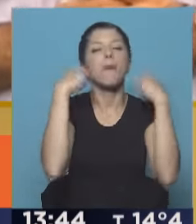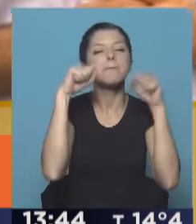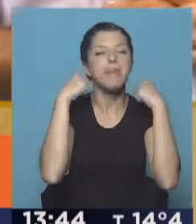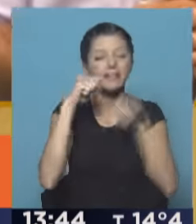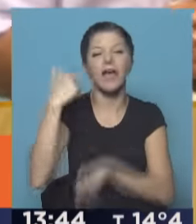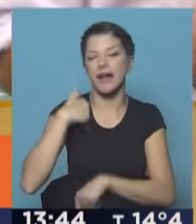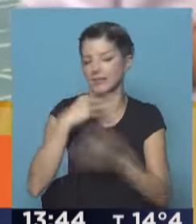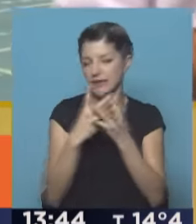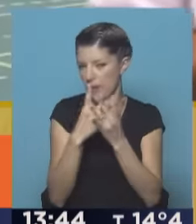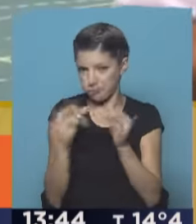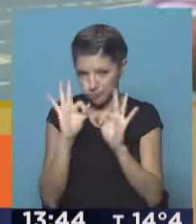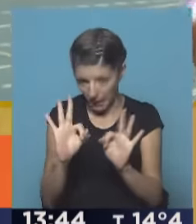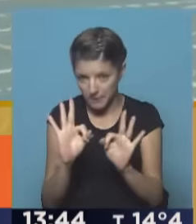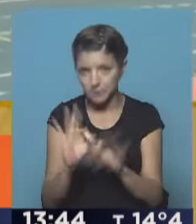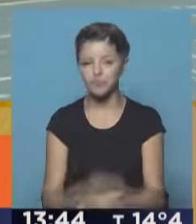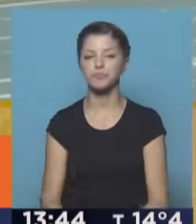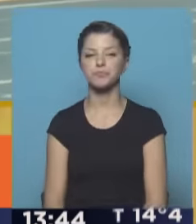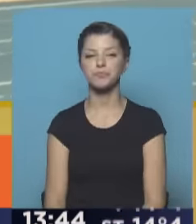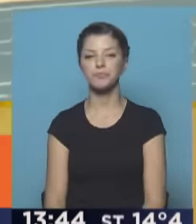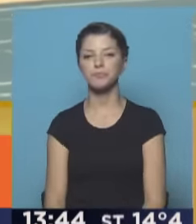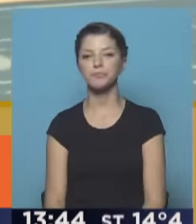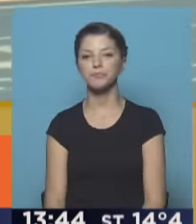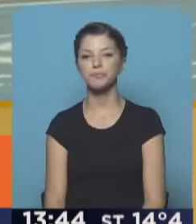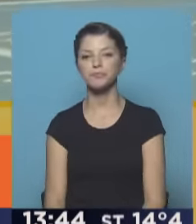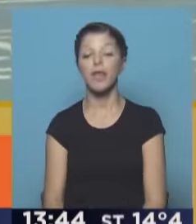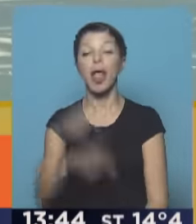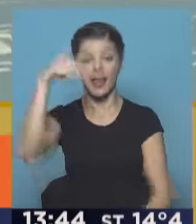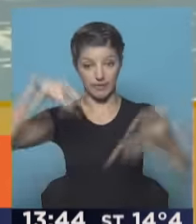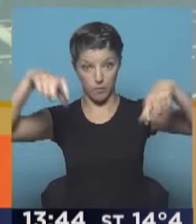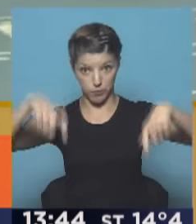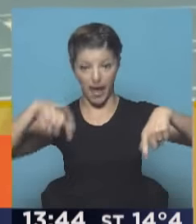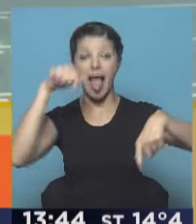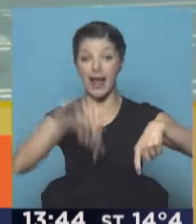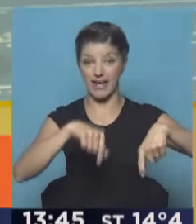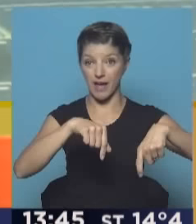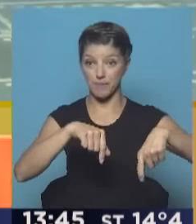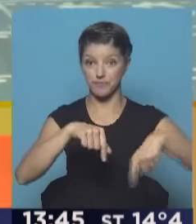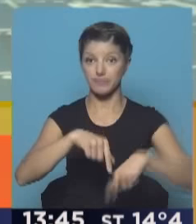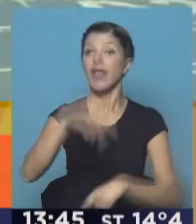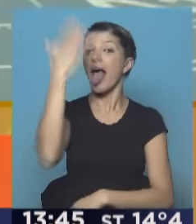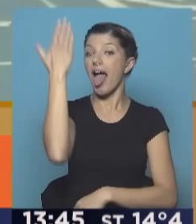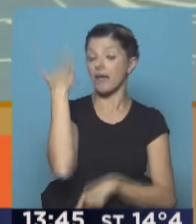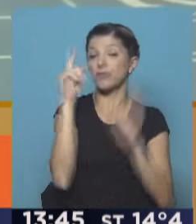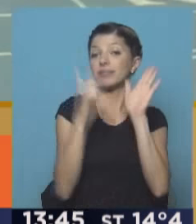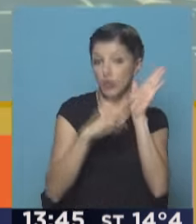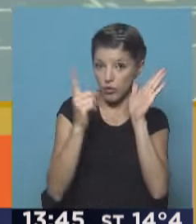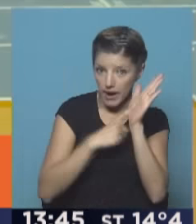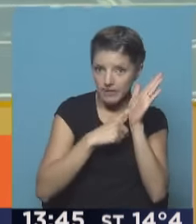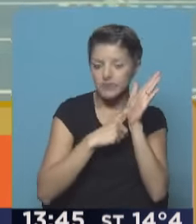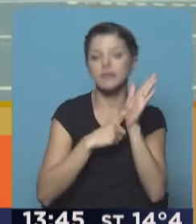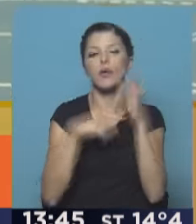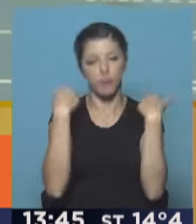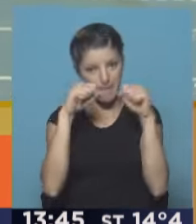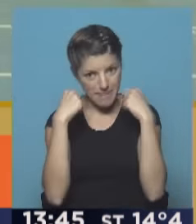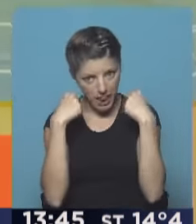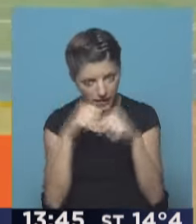selección argentina, justamente en este campo, en donde los titulares hicieron un regenerativo. Y